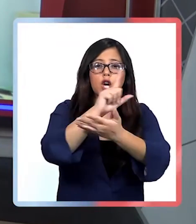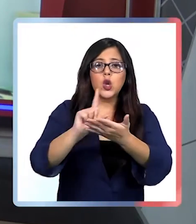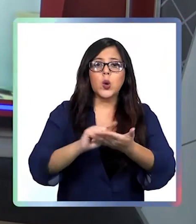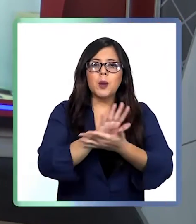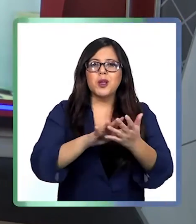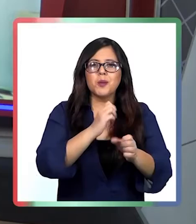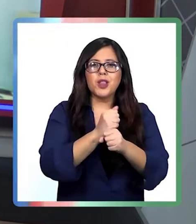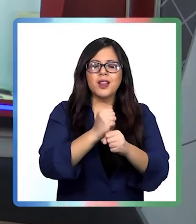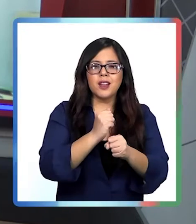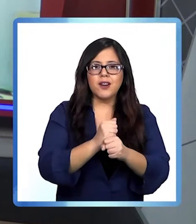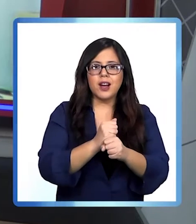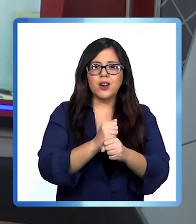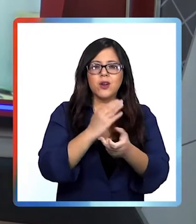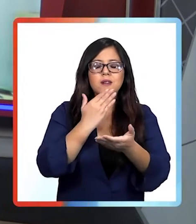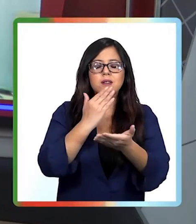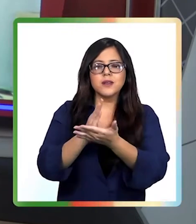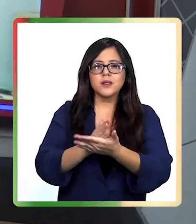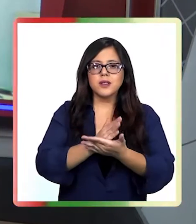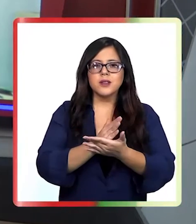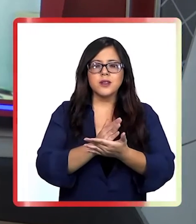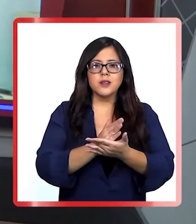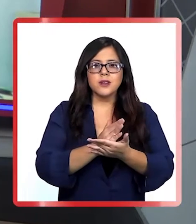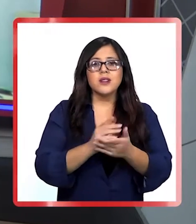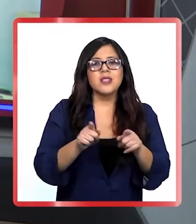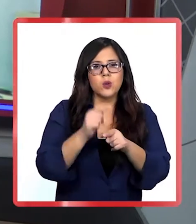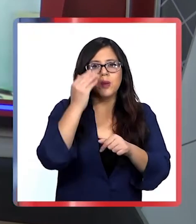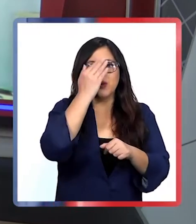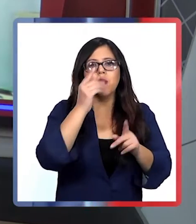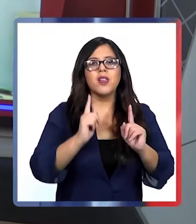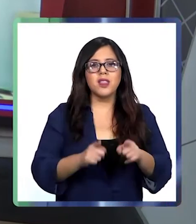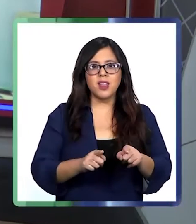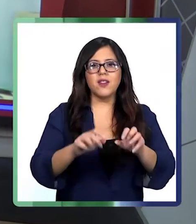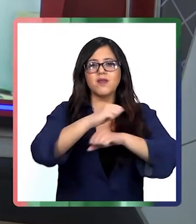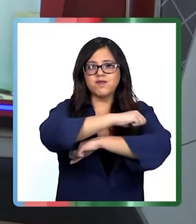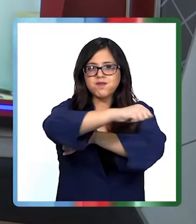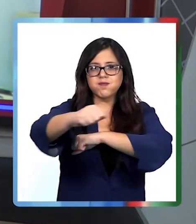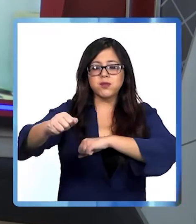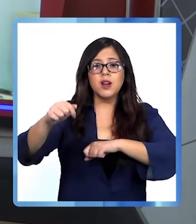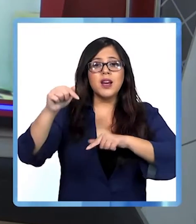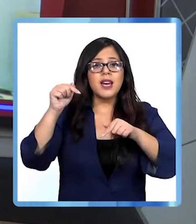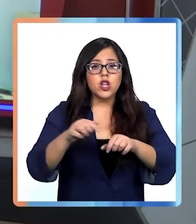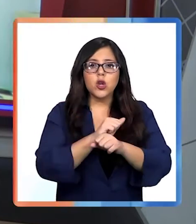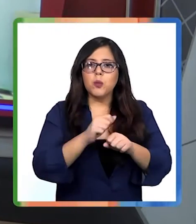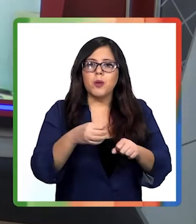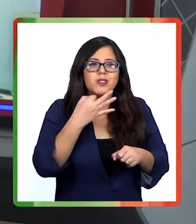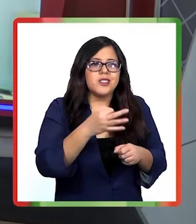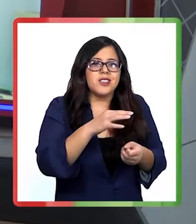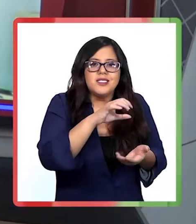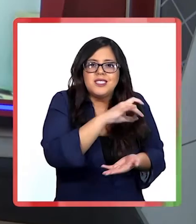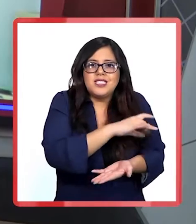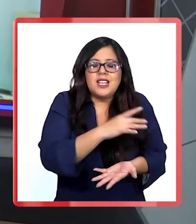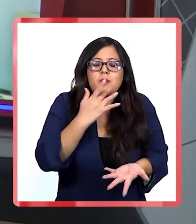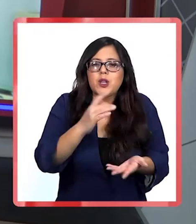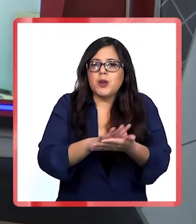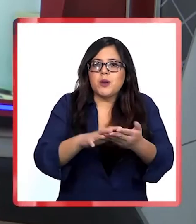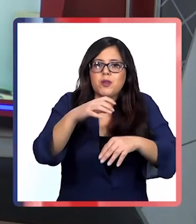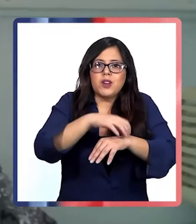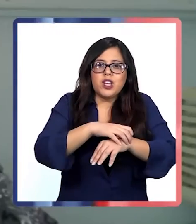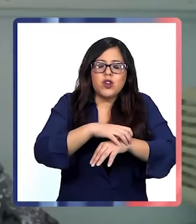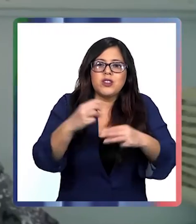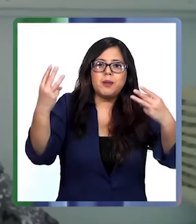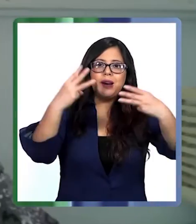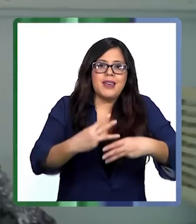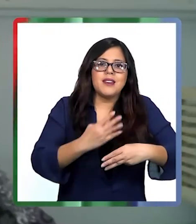espacios, por ejemplo, de trabajo, en los colegios, o sea, más que nunca estar preocupados de abrir ventanas. Lo que pasa es que esto no lo podemos decir en todo Chile, doctora, porque en Punta Arenas, en